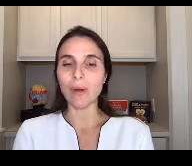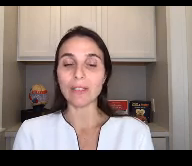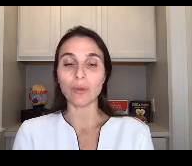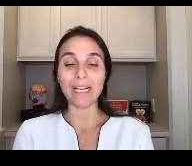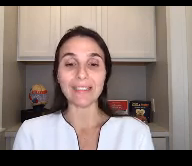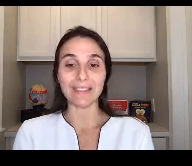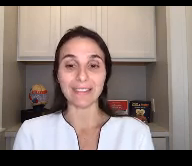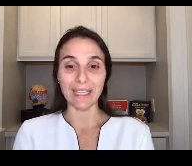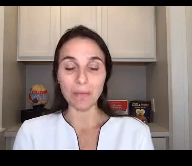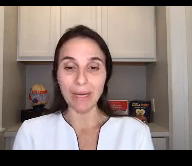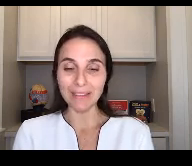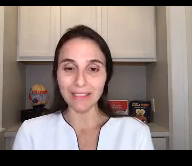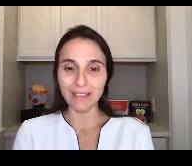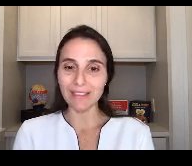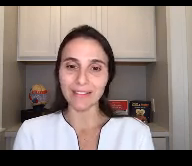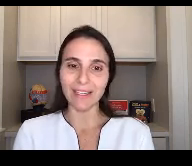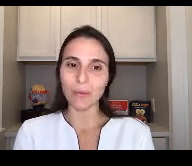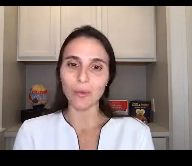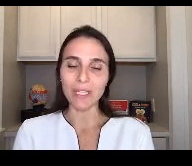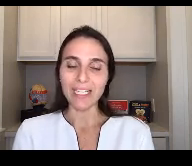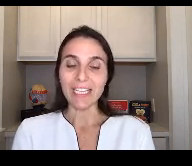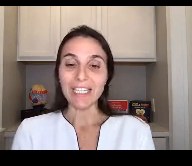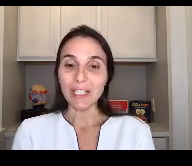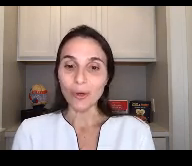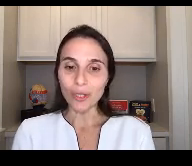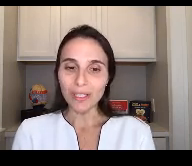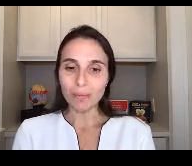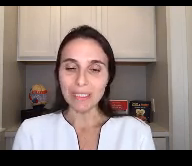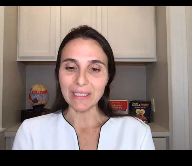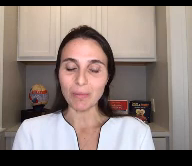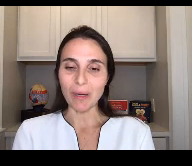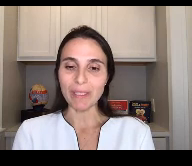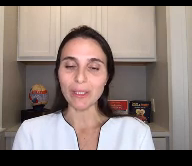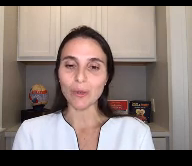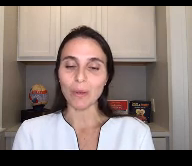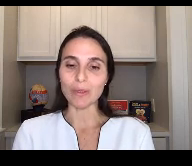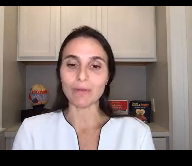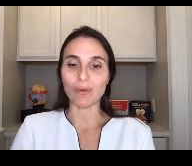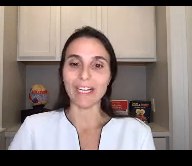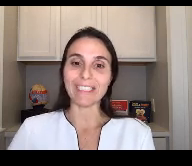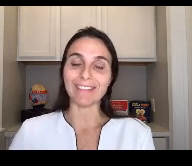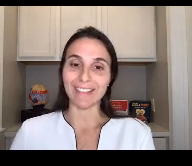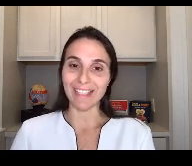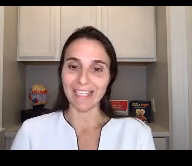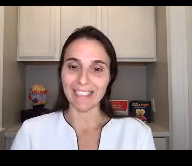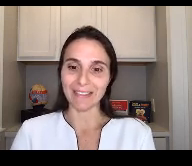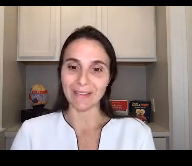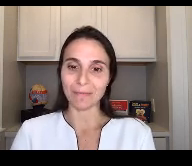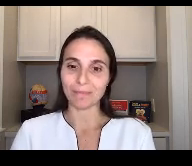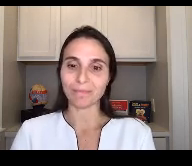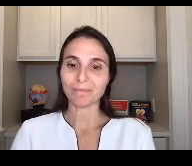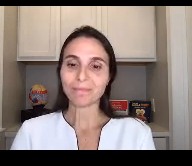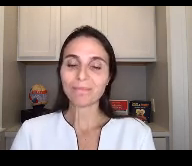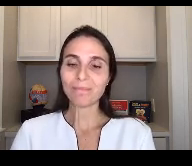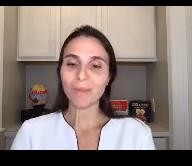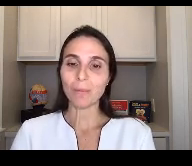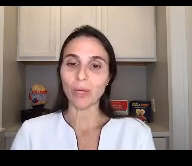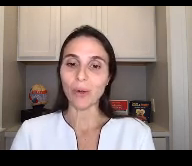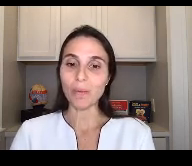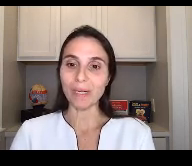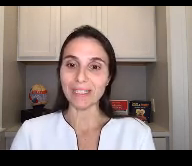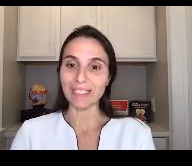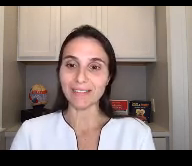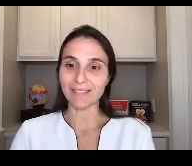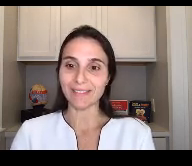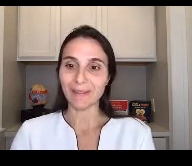donde vamos a hablar sobre las necesidades básicas del cerebro y hoy principalmente nos vamos a enfocar en 3 de ellas.